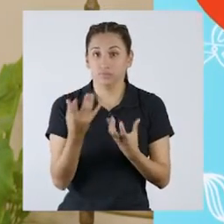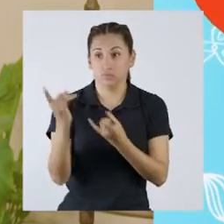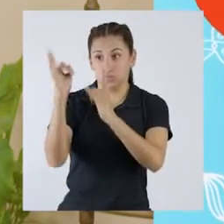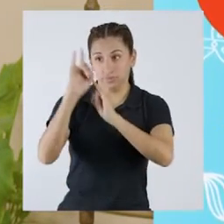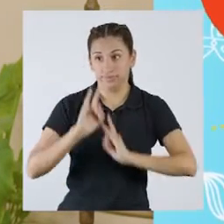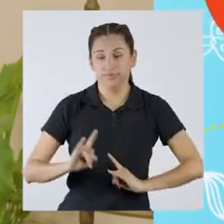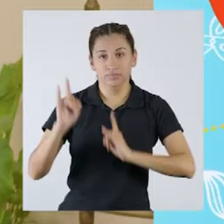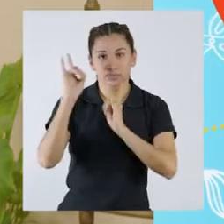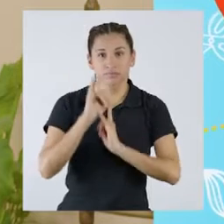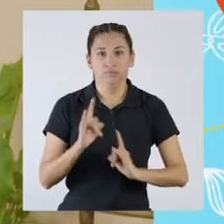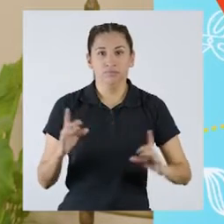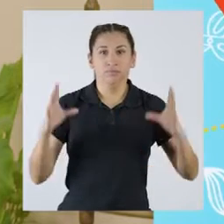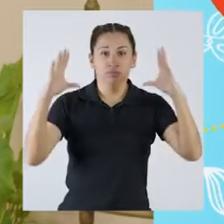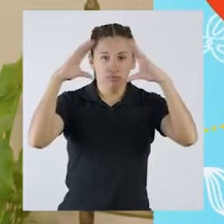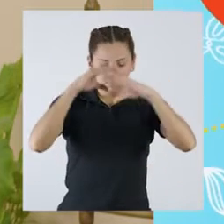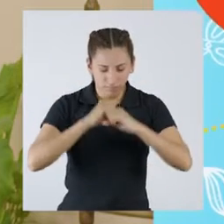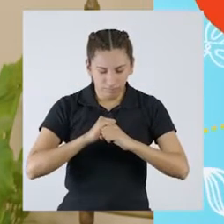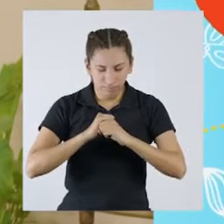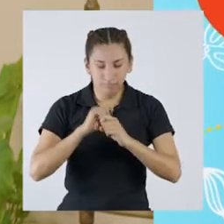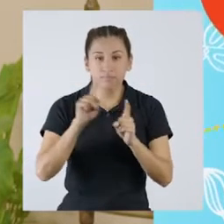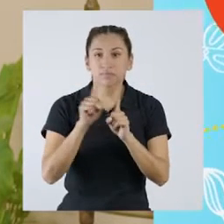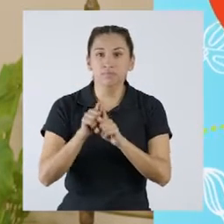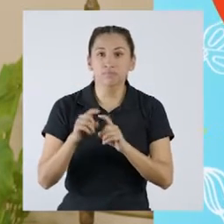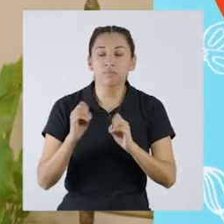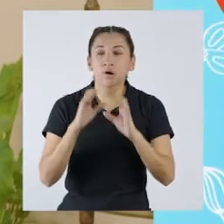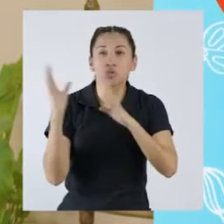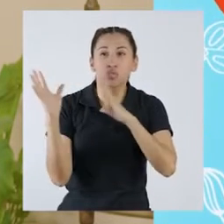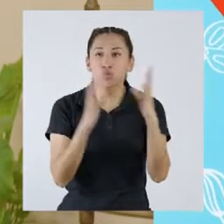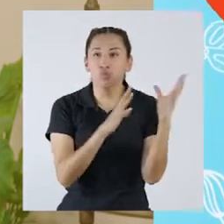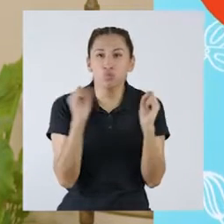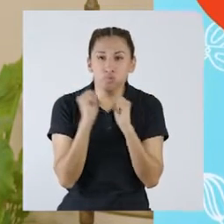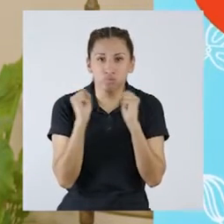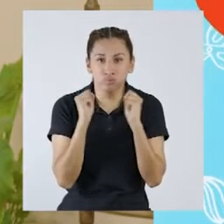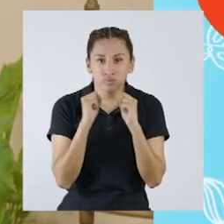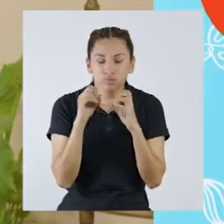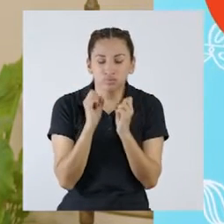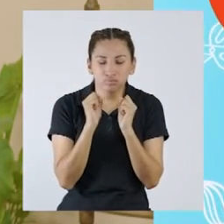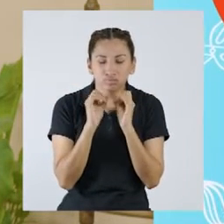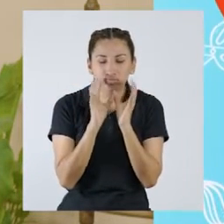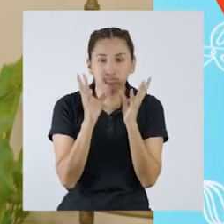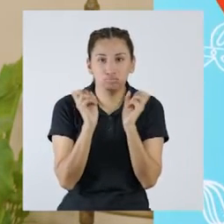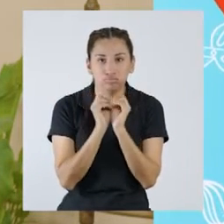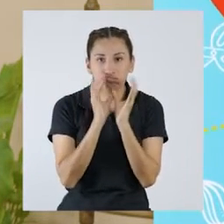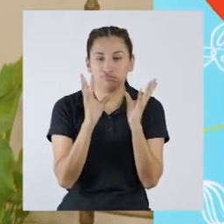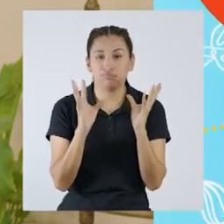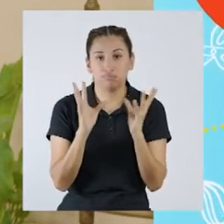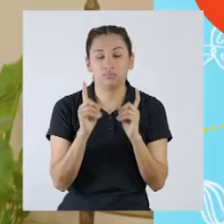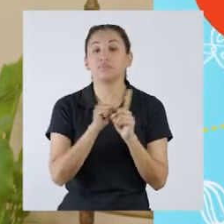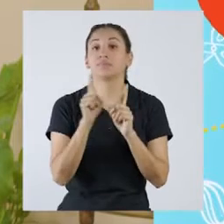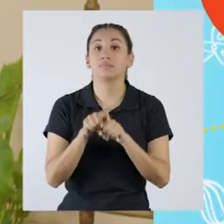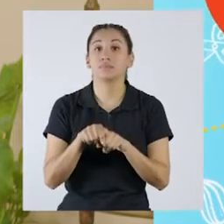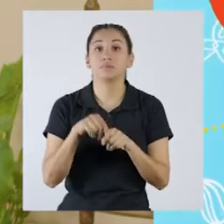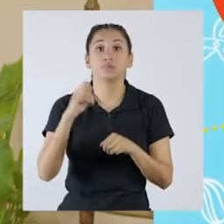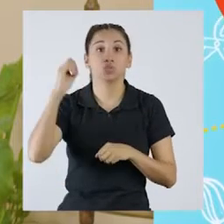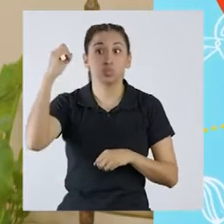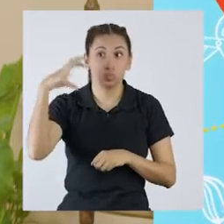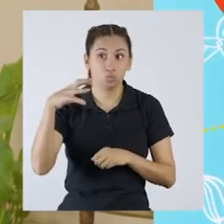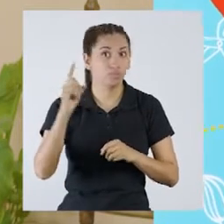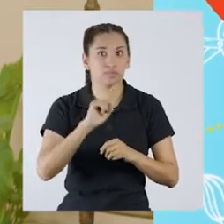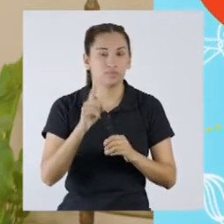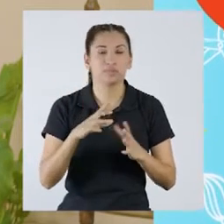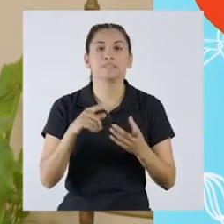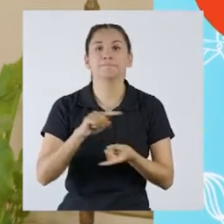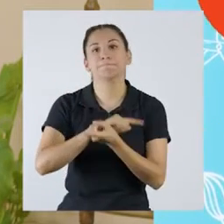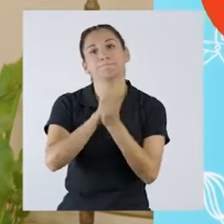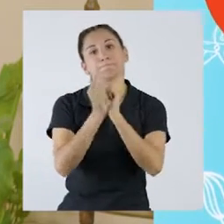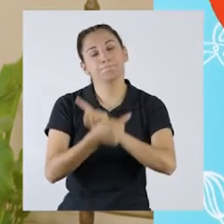para utilizarla por la noche y en los días nublados. Además, las plantas no pueden almacenar energía en forma de luz,